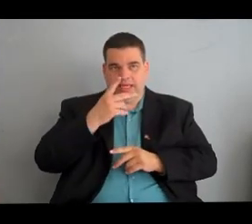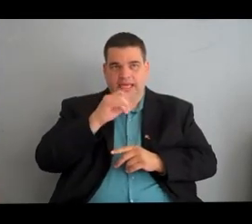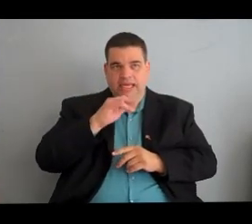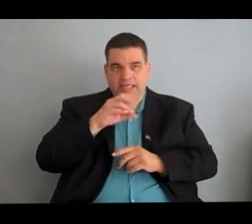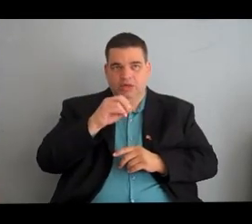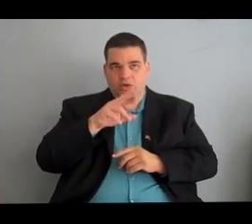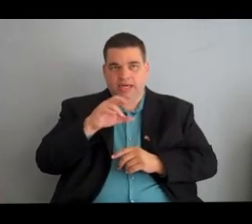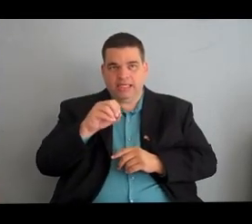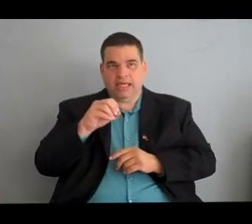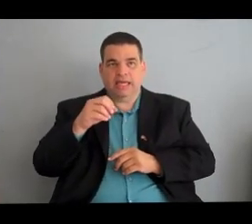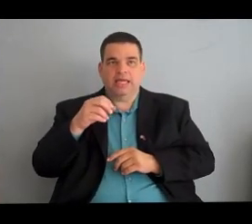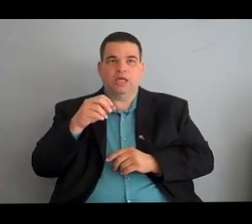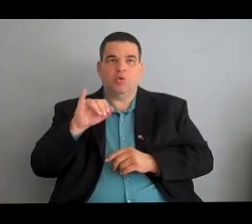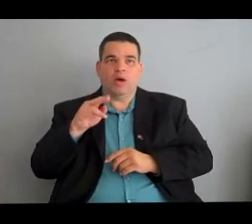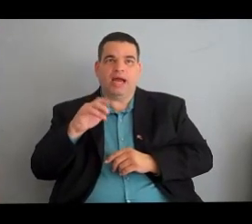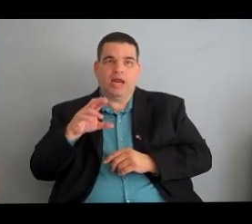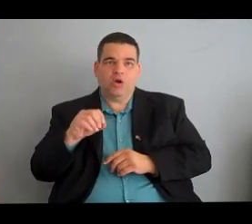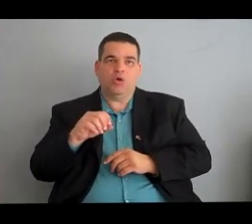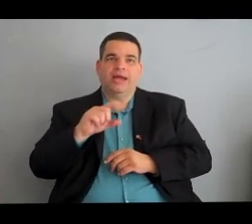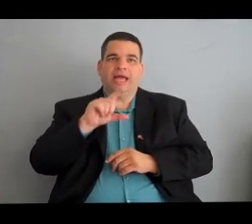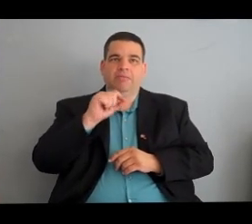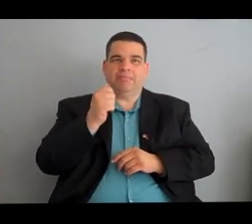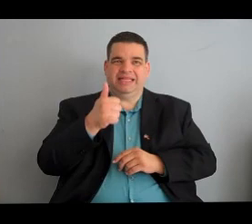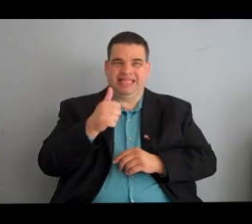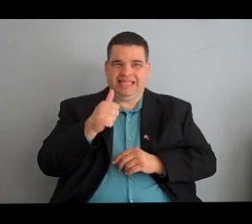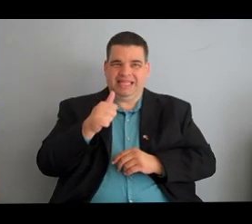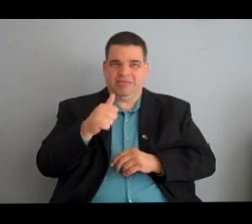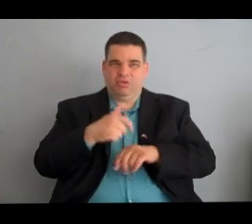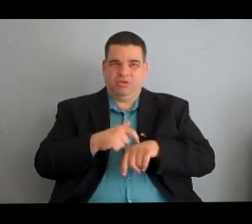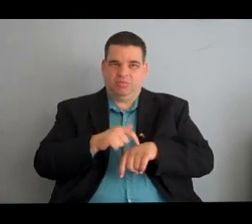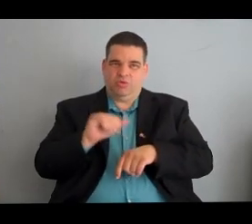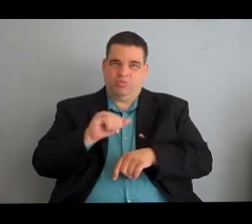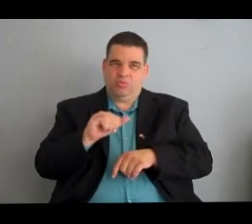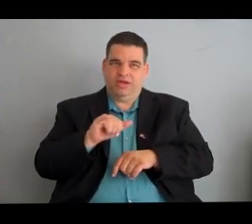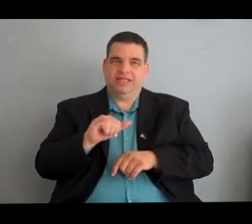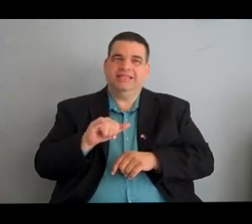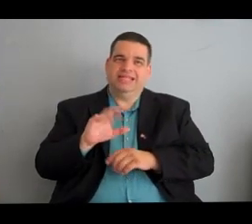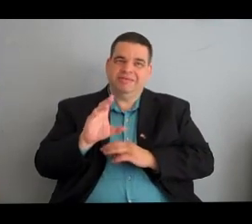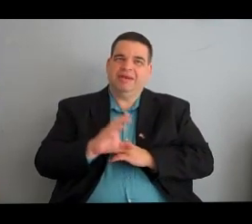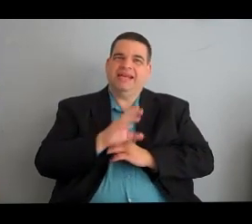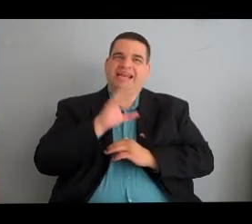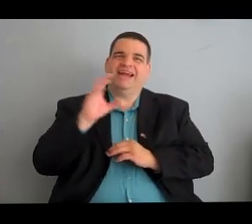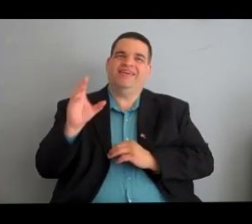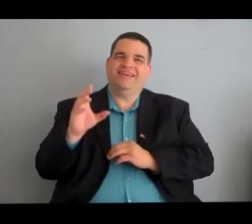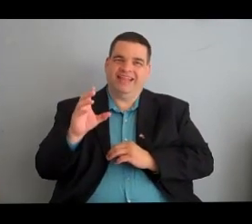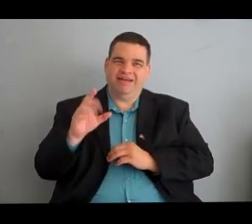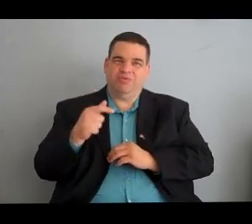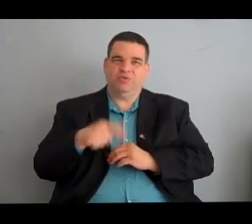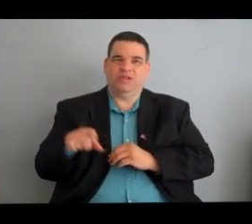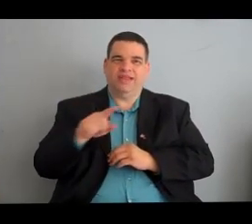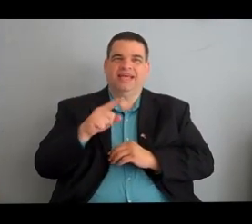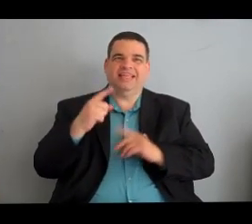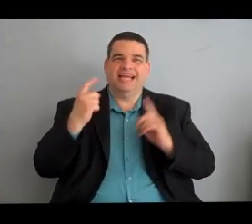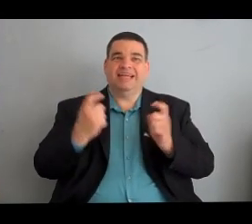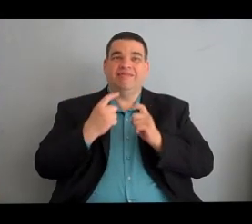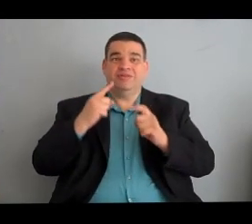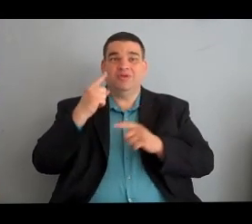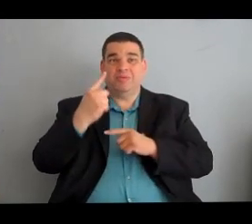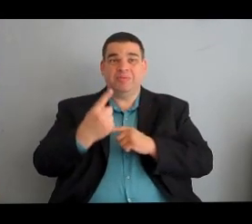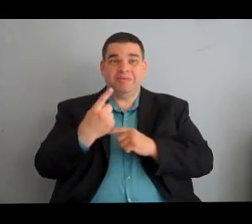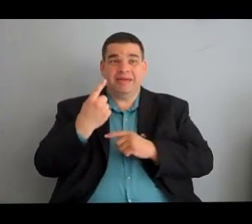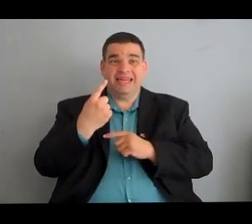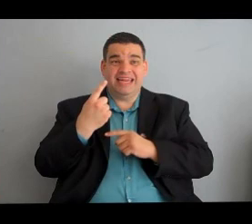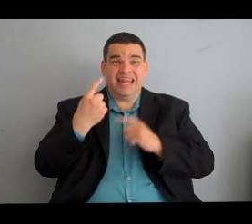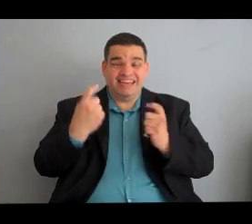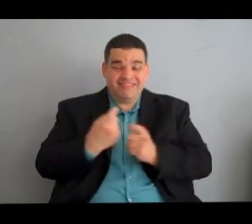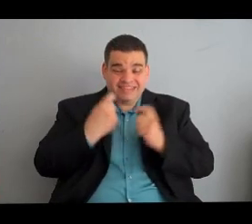2010 para una época como esta, Navidad. Para este tiempo de Navidad, como ustedes que están celebrando su primer aniversario, nosotros estamos celebrando nuestra